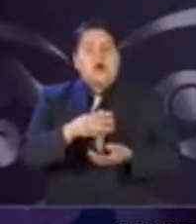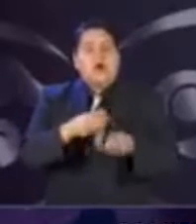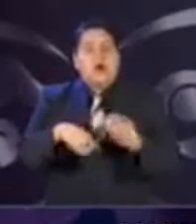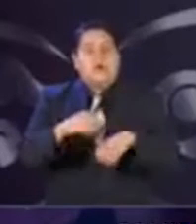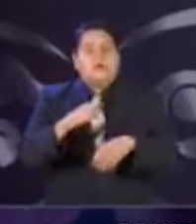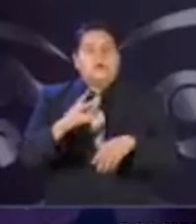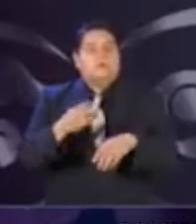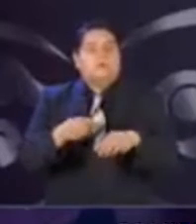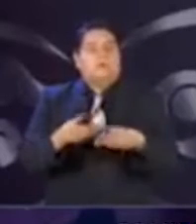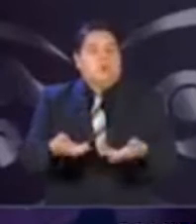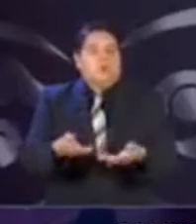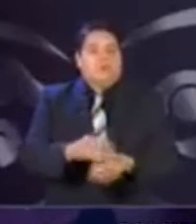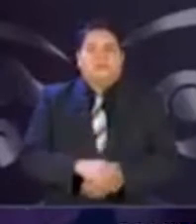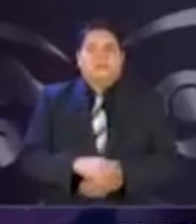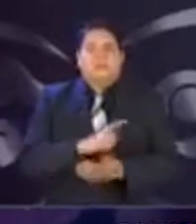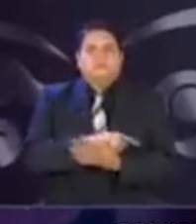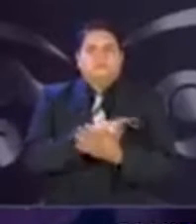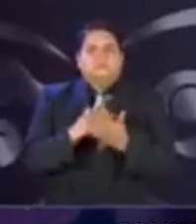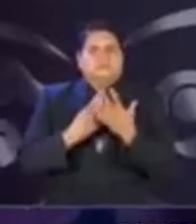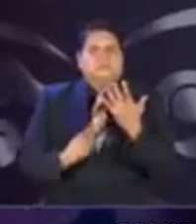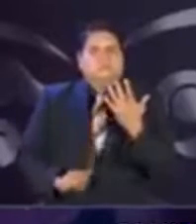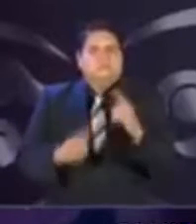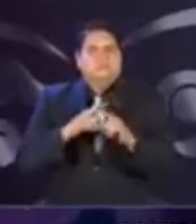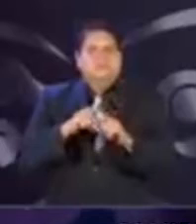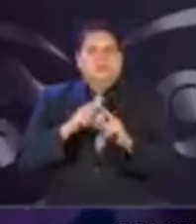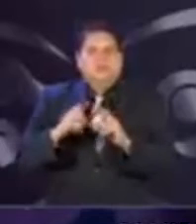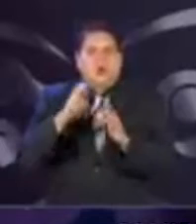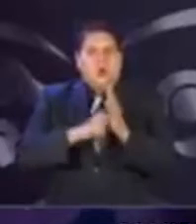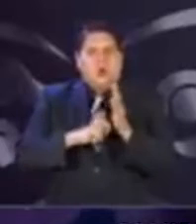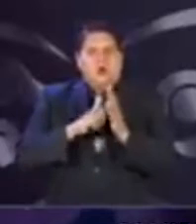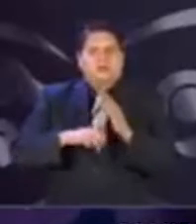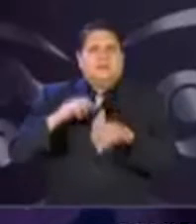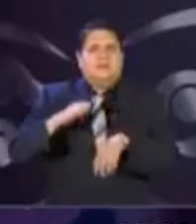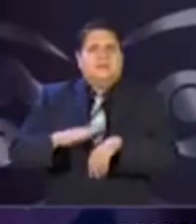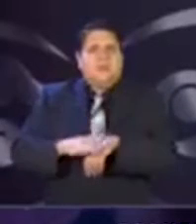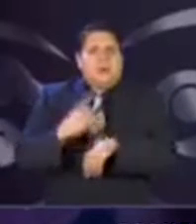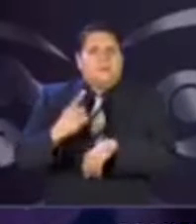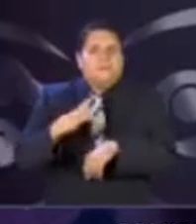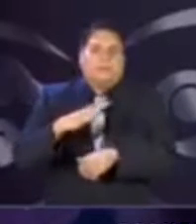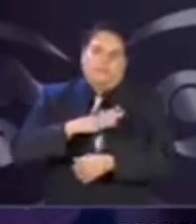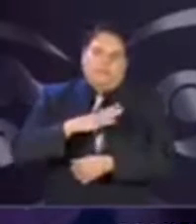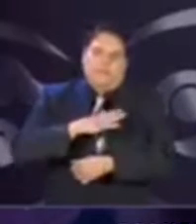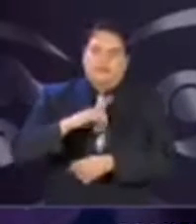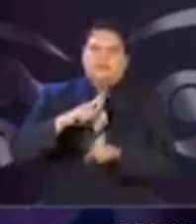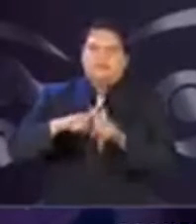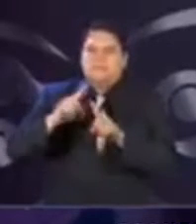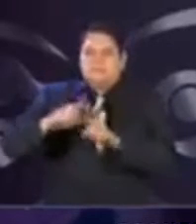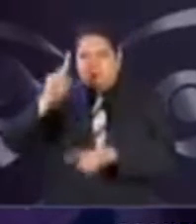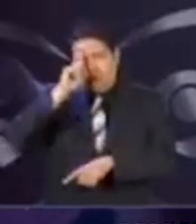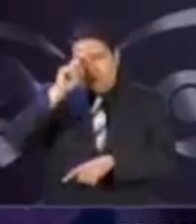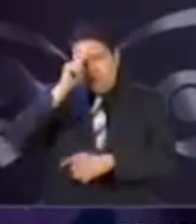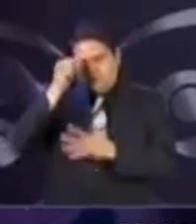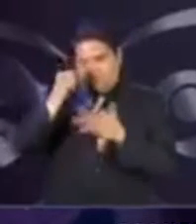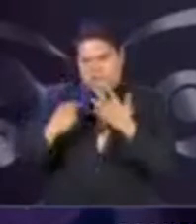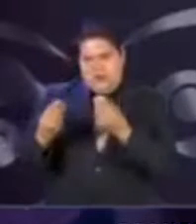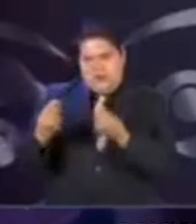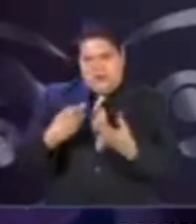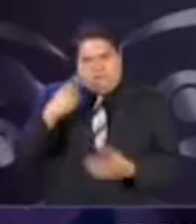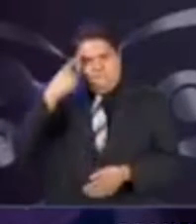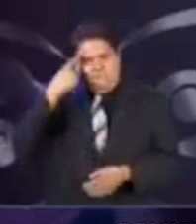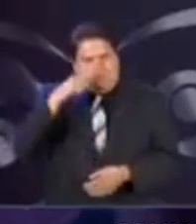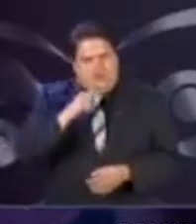mismas. Esta reforma tiene el fin de atender recomendaciones normativas para reducir o eliminar